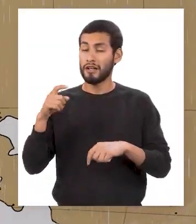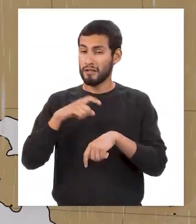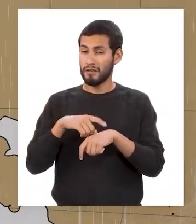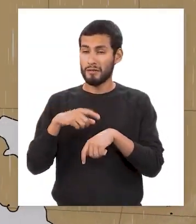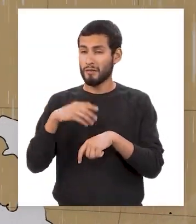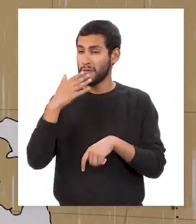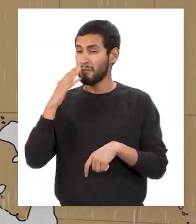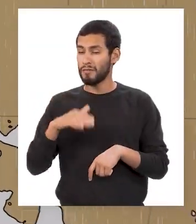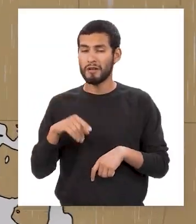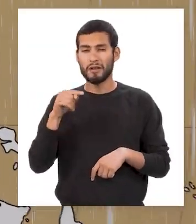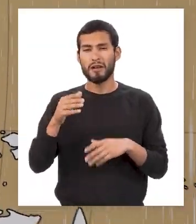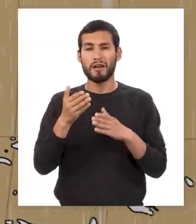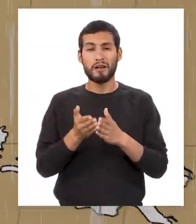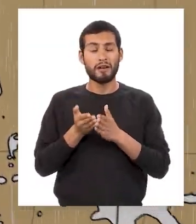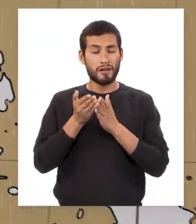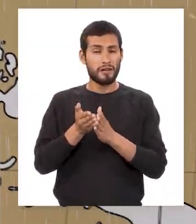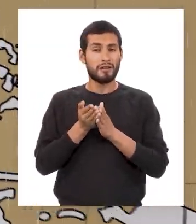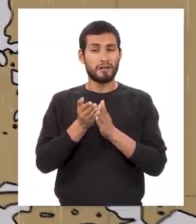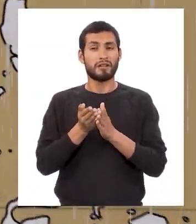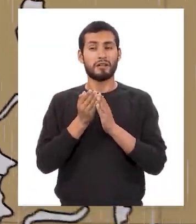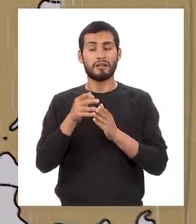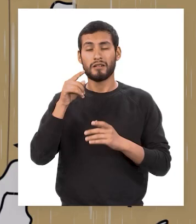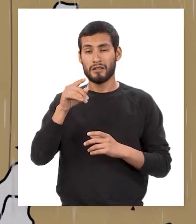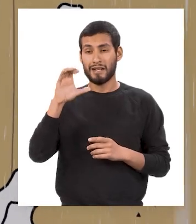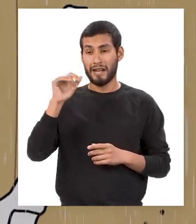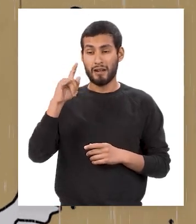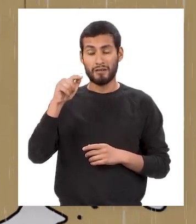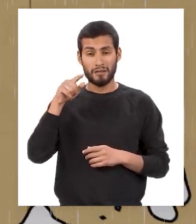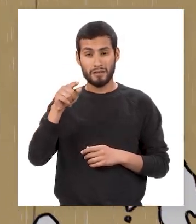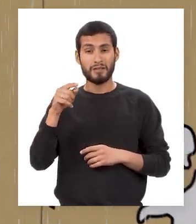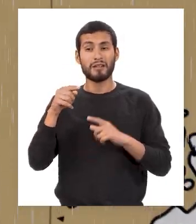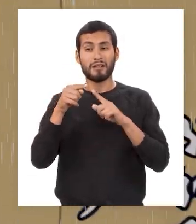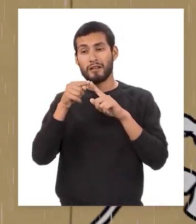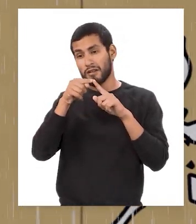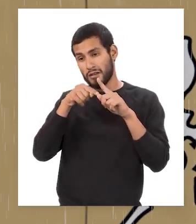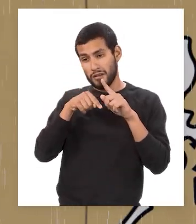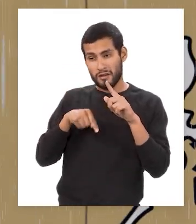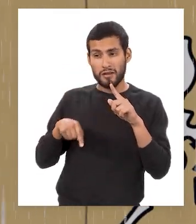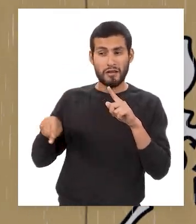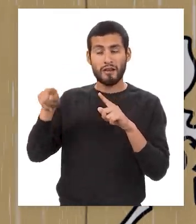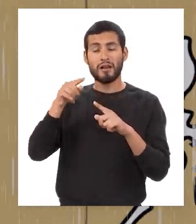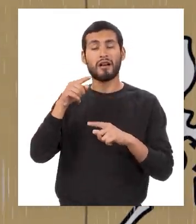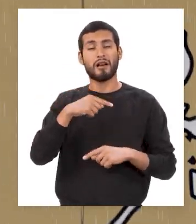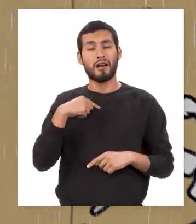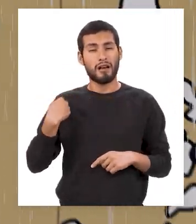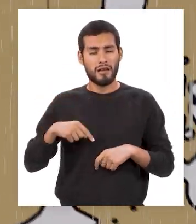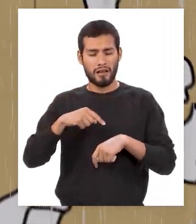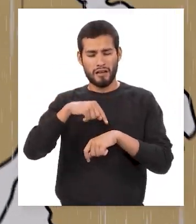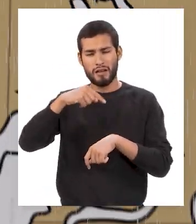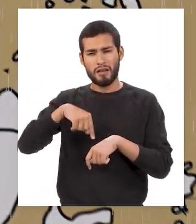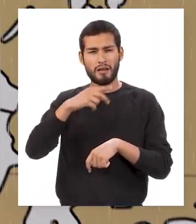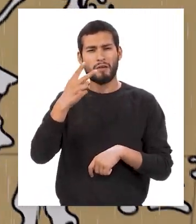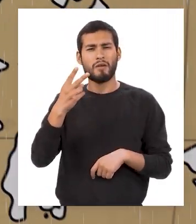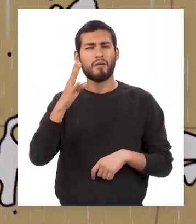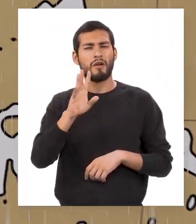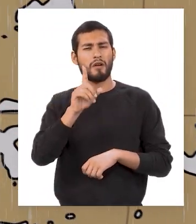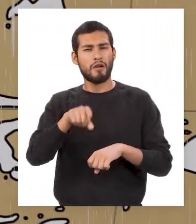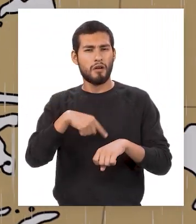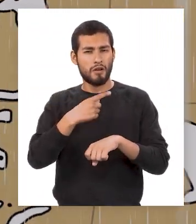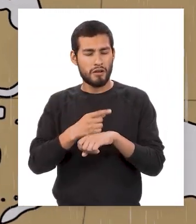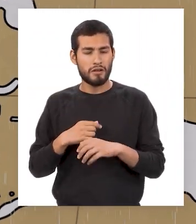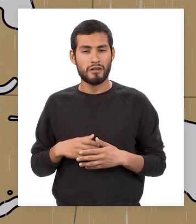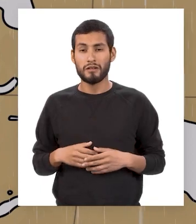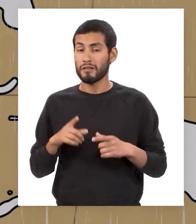Por culpa del mal tiempo, el barco que los trasladaba desde Calcuta a Hong Kong se llevó un retraso de 24